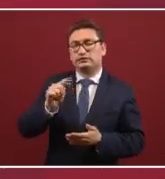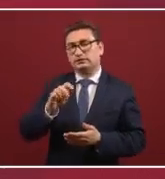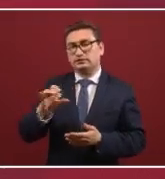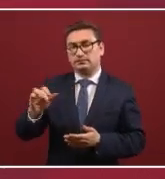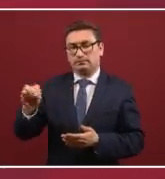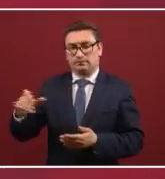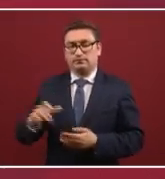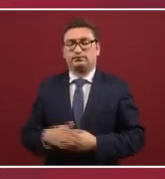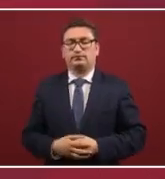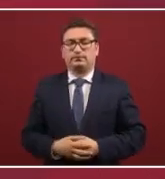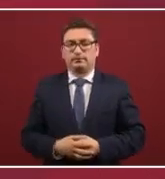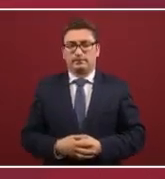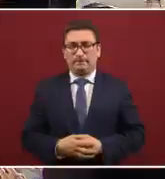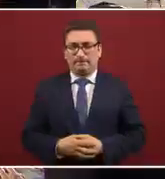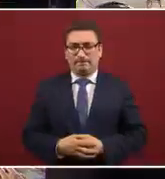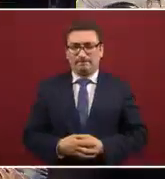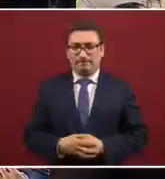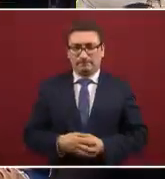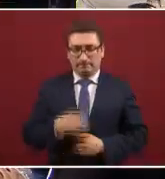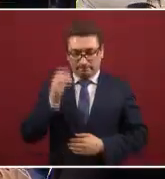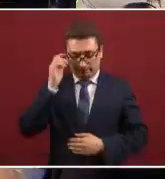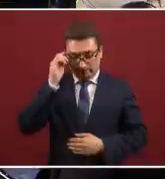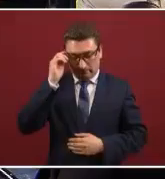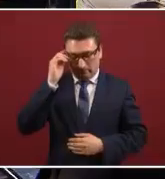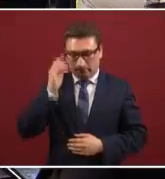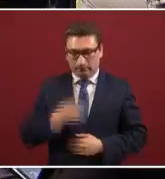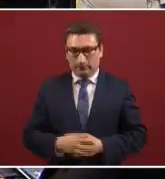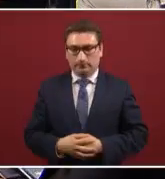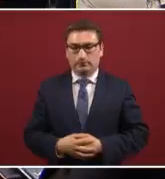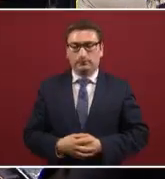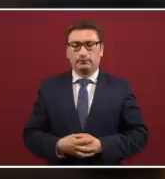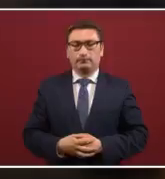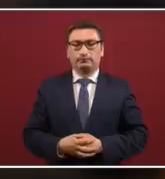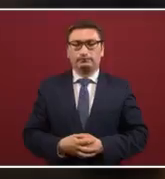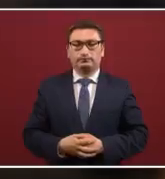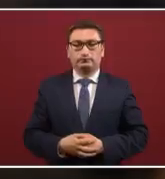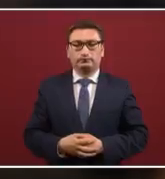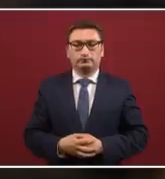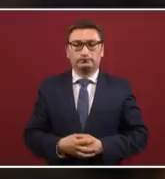¿Qué compromisos de inversión tienen en concreto ya de una, varias